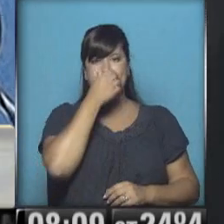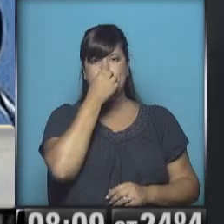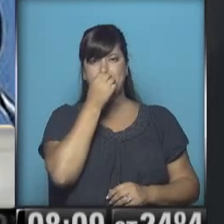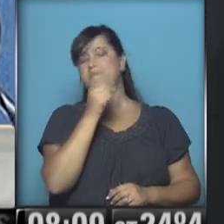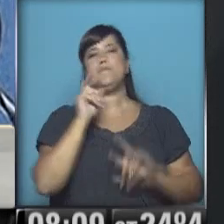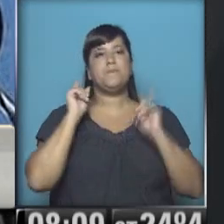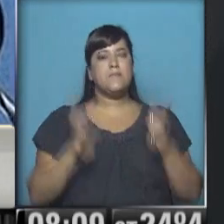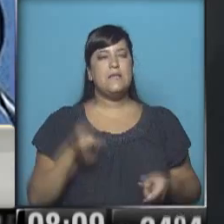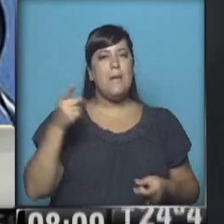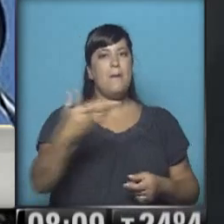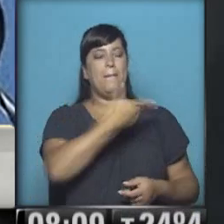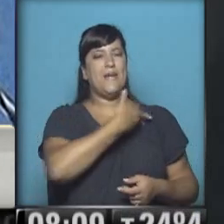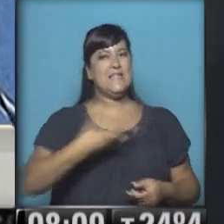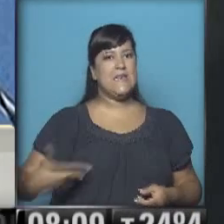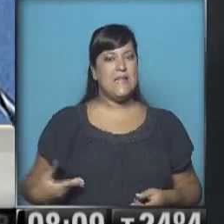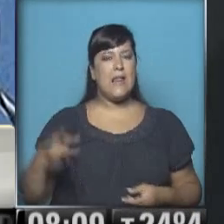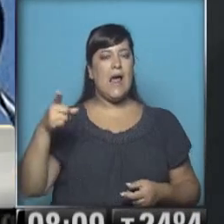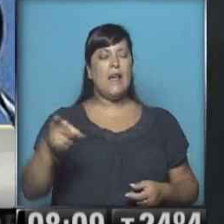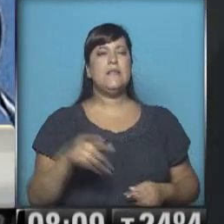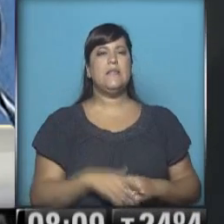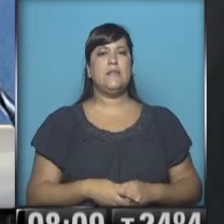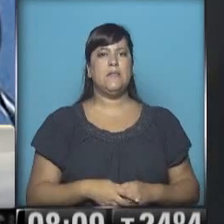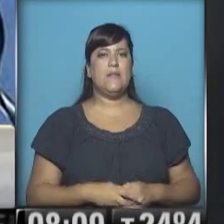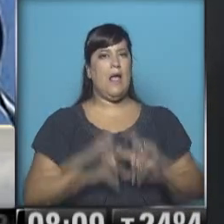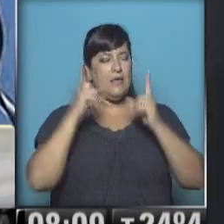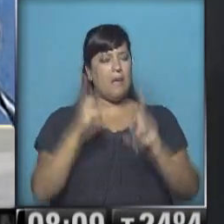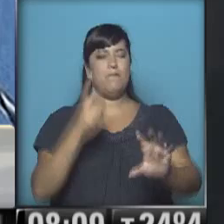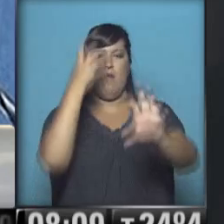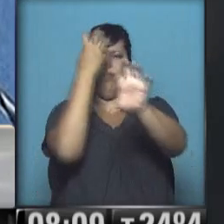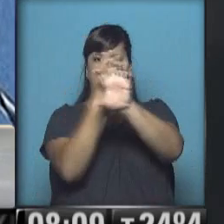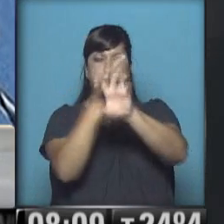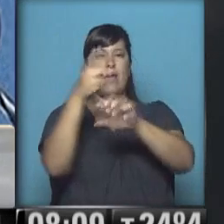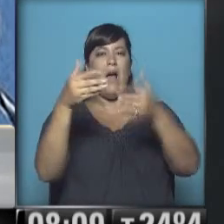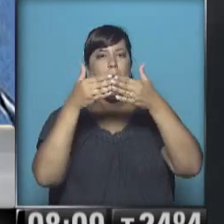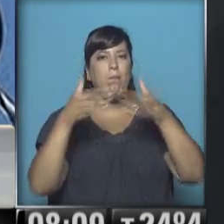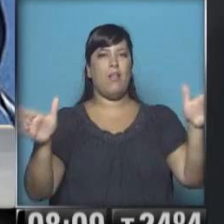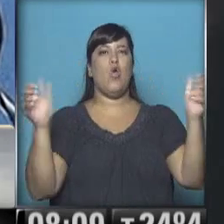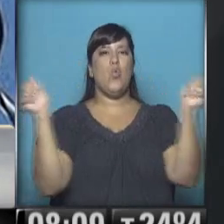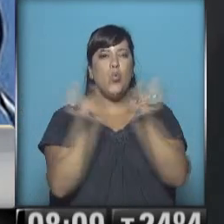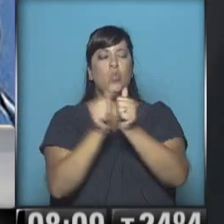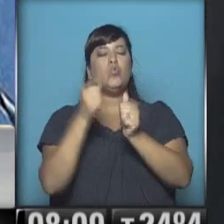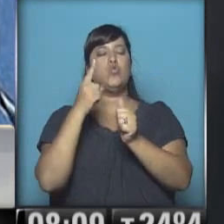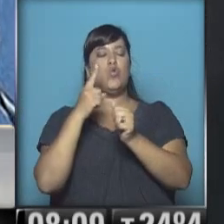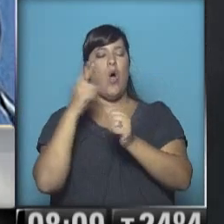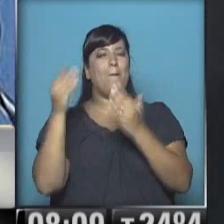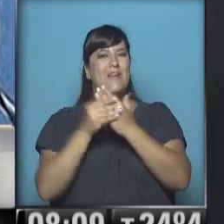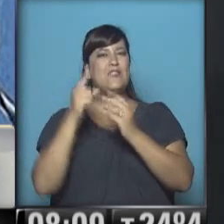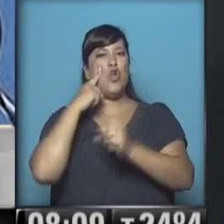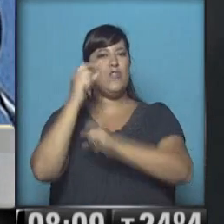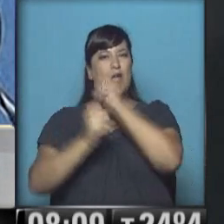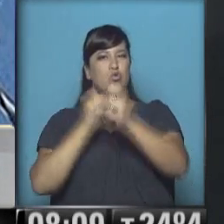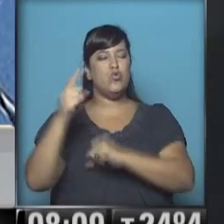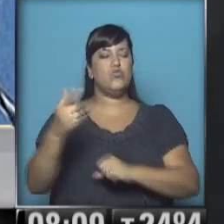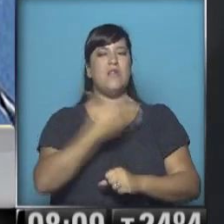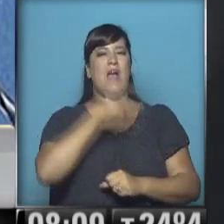la Presidenta propició vía también teleconferencia la inauguración junto a la Ministra de Industria de FEMSA Coca-Cola,